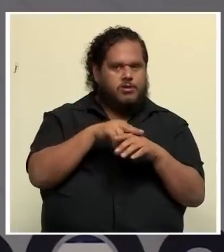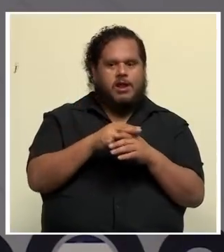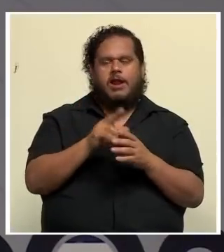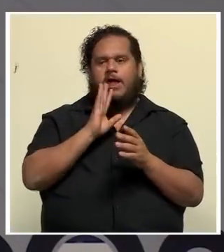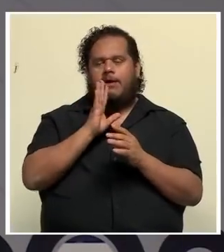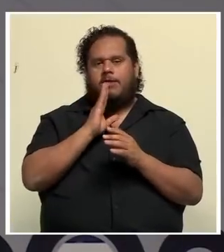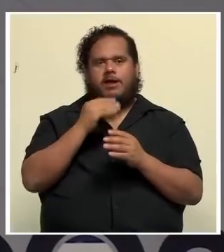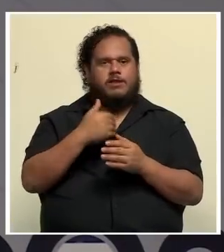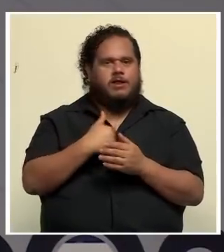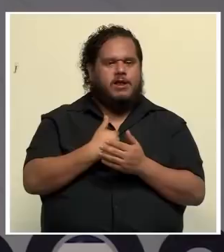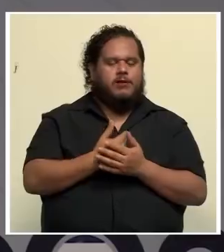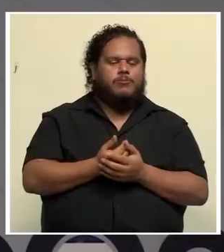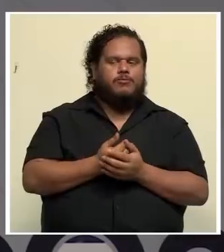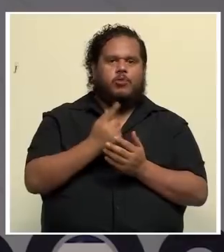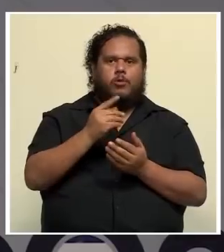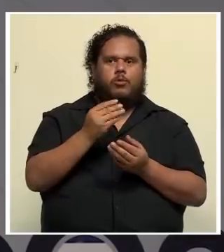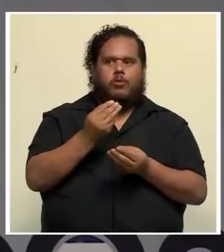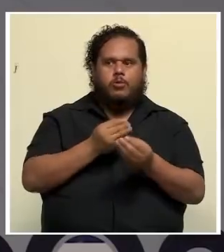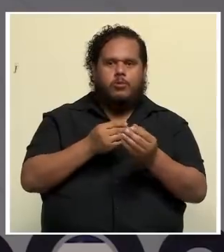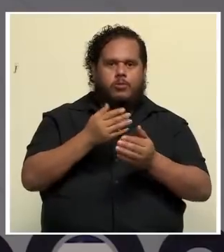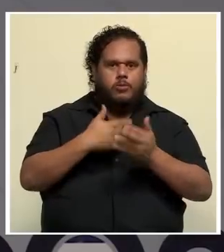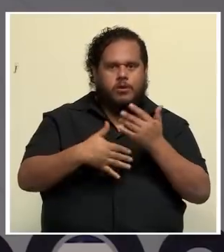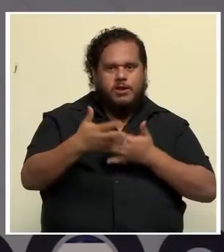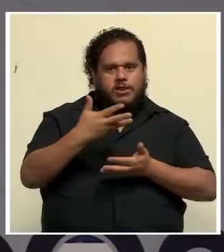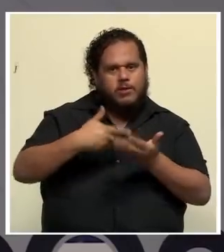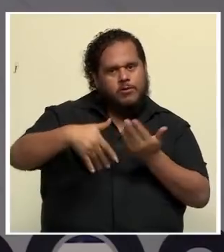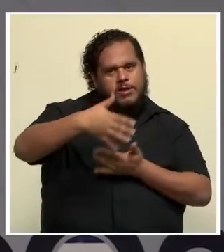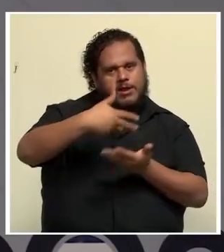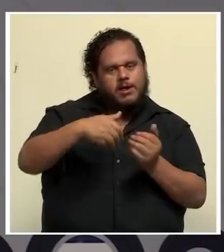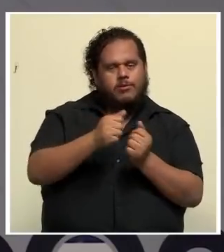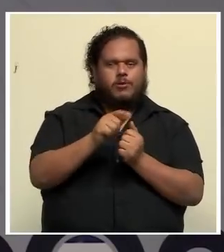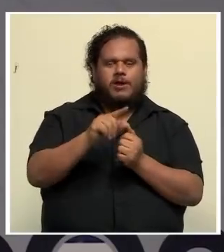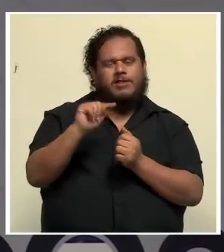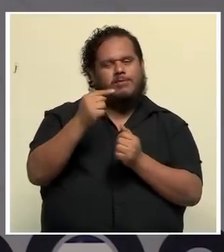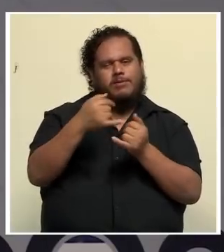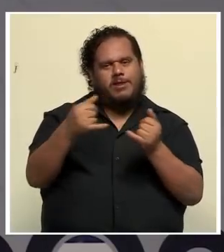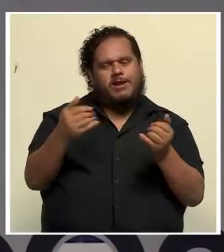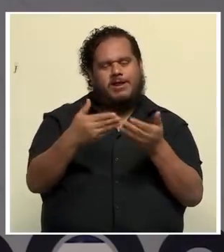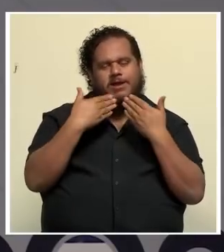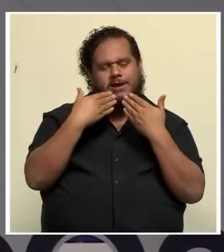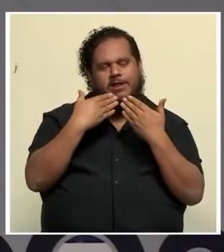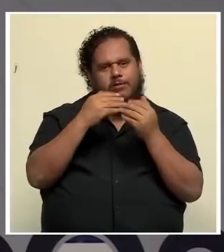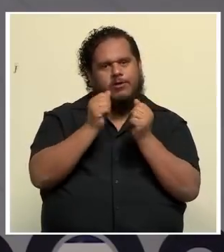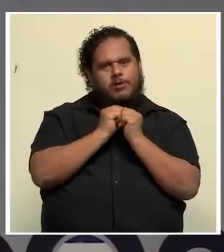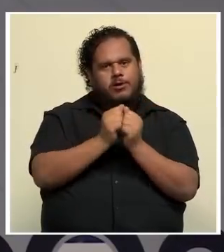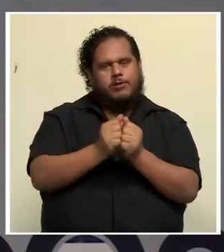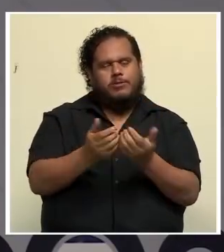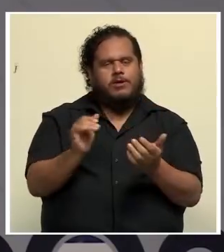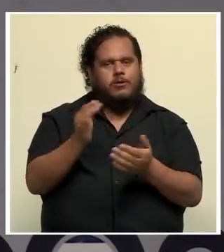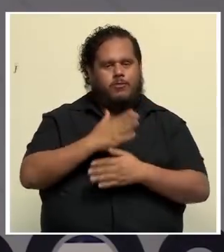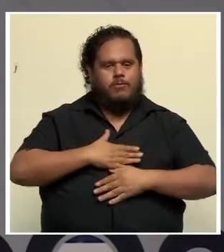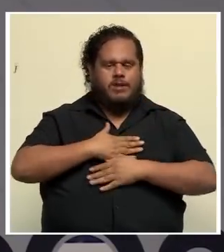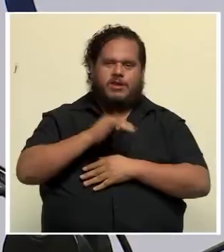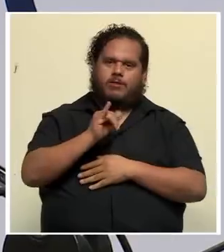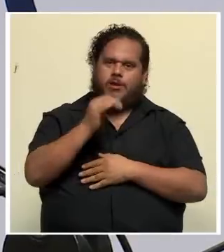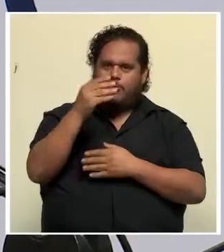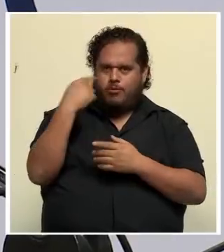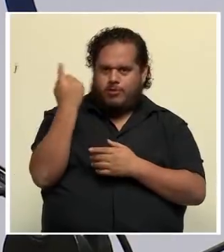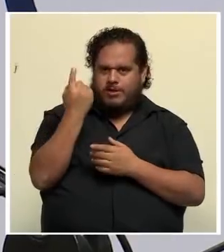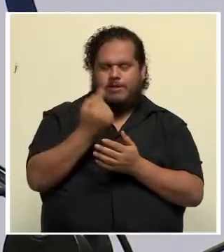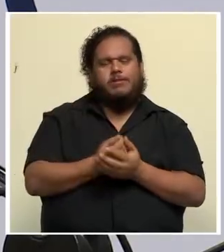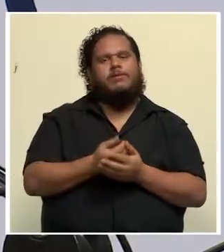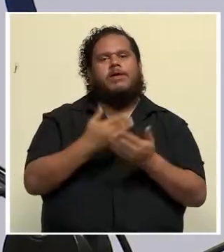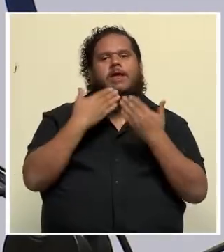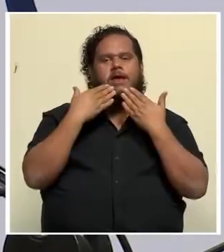tener un intercambio con él es efectivamente de primera línea. Muchísimas gracias por habernos acompañado. Un placer como siempre. Gracias,